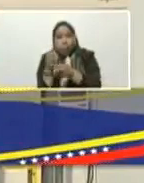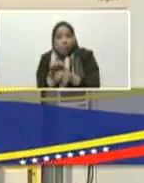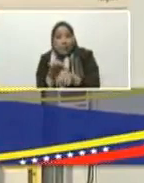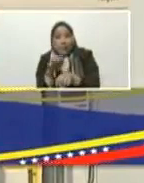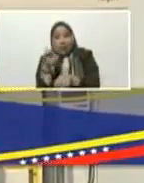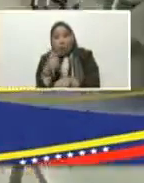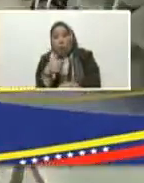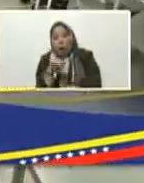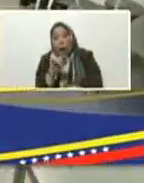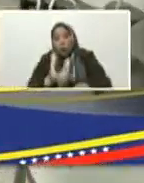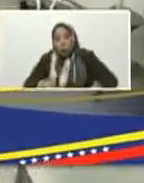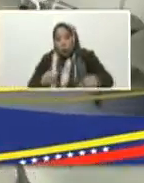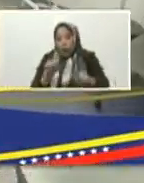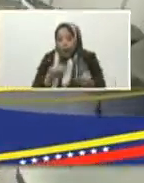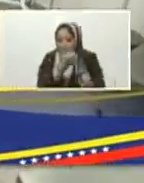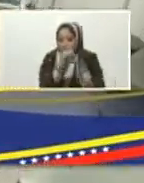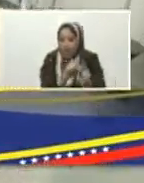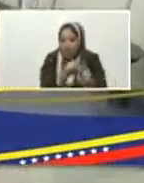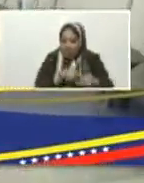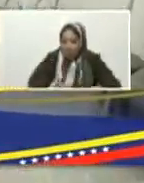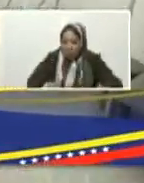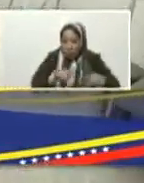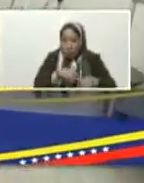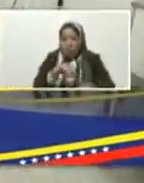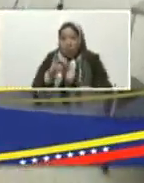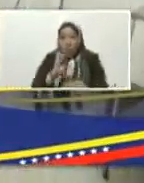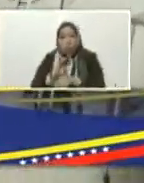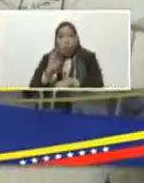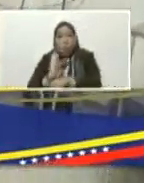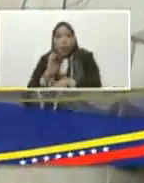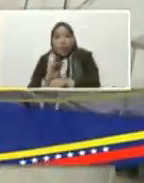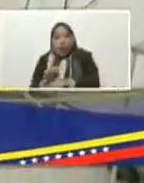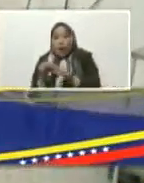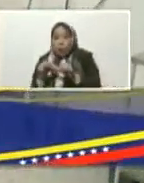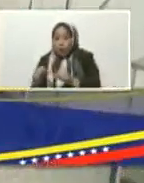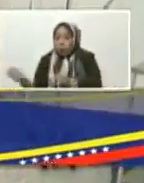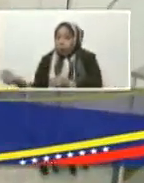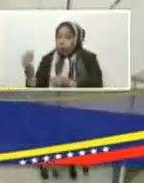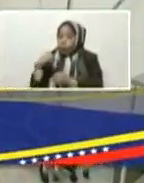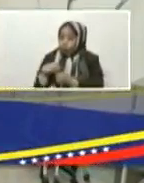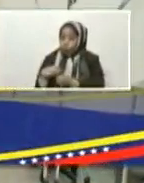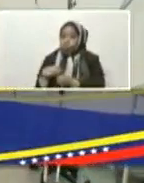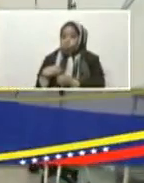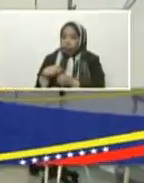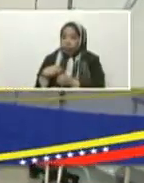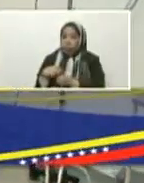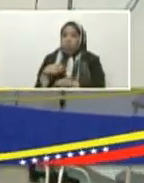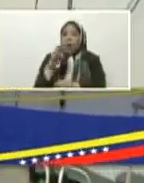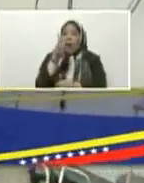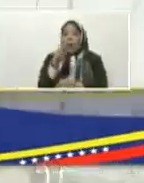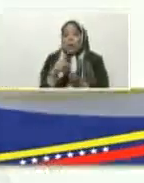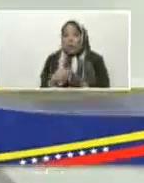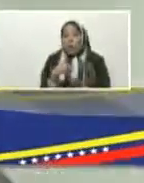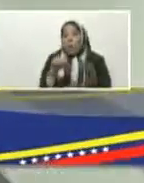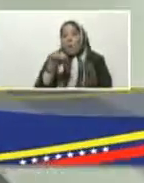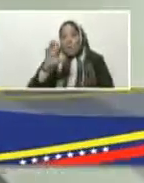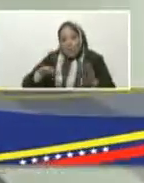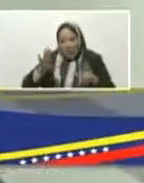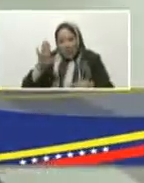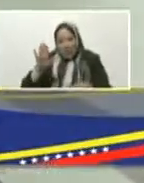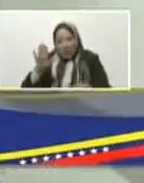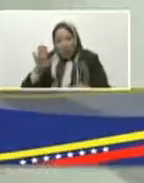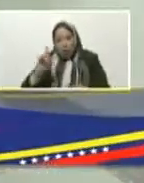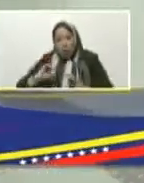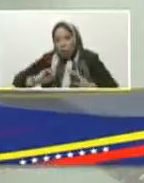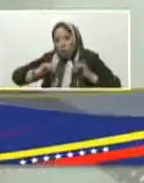su propio quirófano, tiene unidad de cuidados intensivos, de cuidados intermedios. Pero también usted en el 2015, comandante, usted